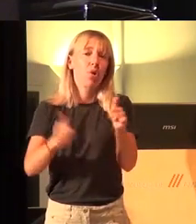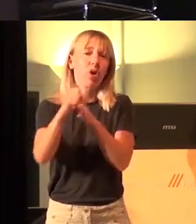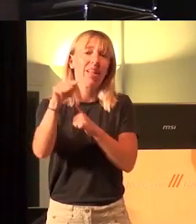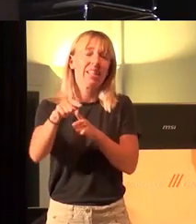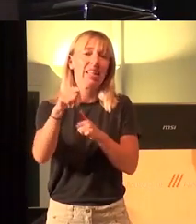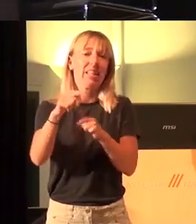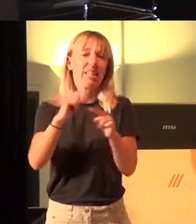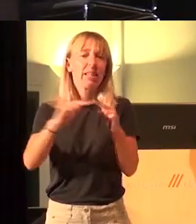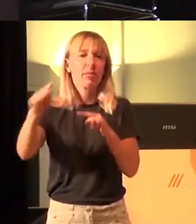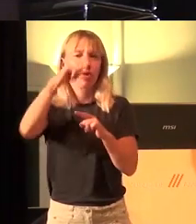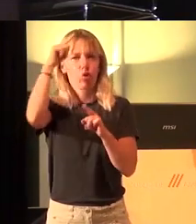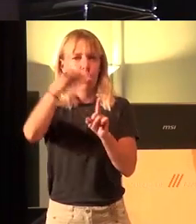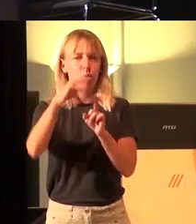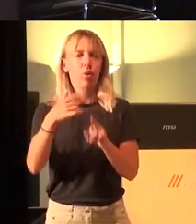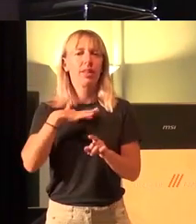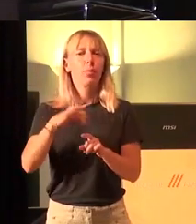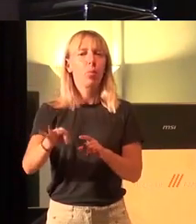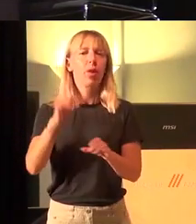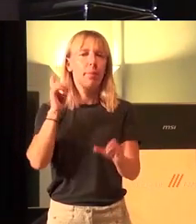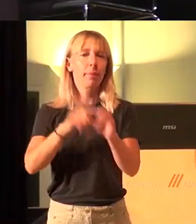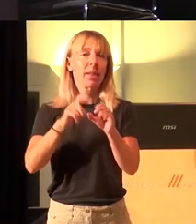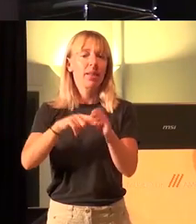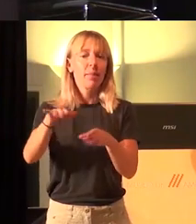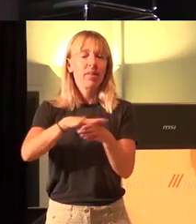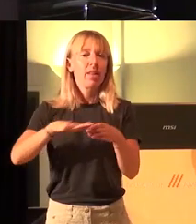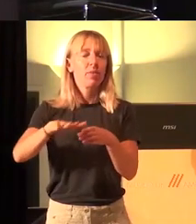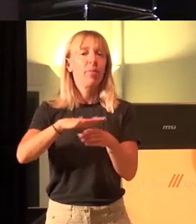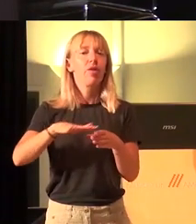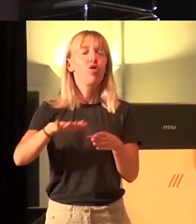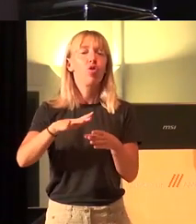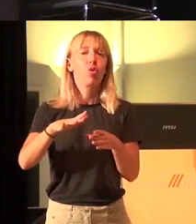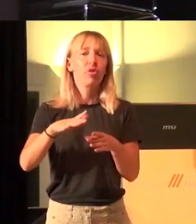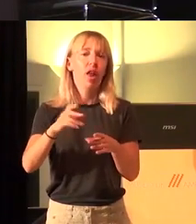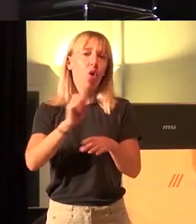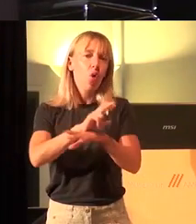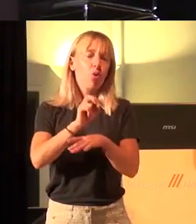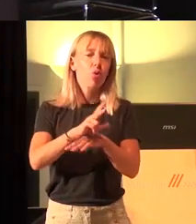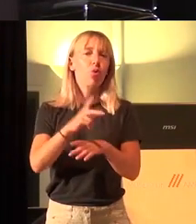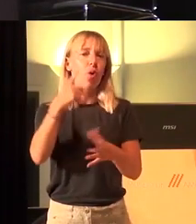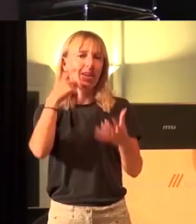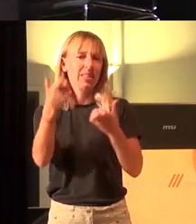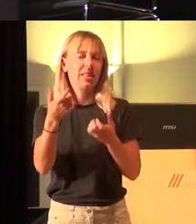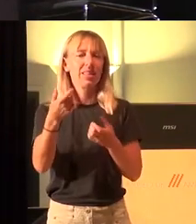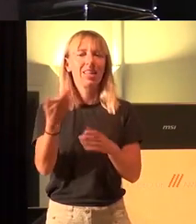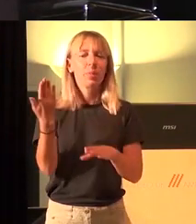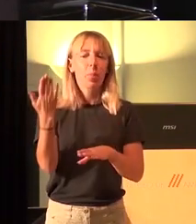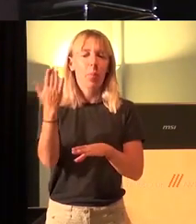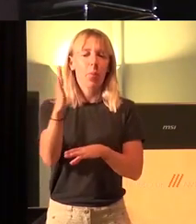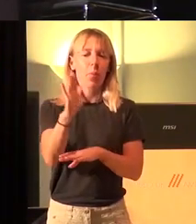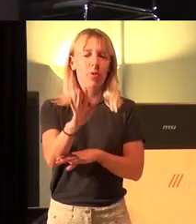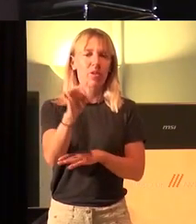esa transmisión de la cultura, ese poder participar de espacios de ocio culturales y artísticos, y el